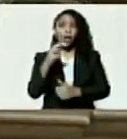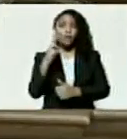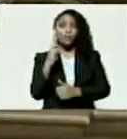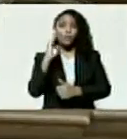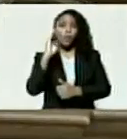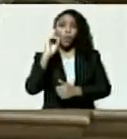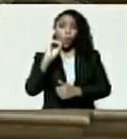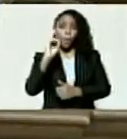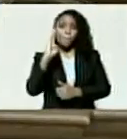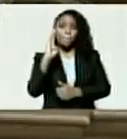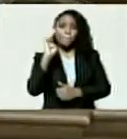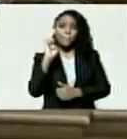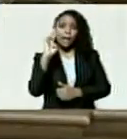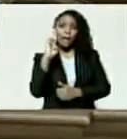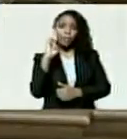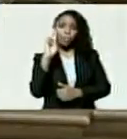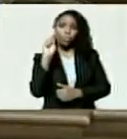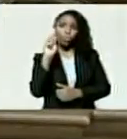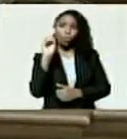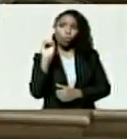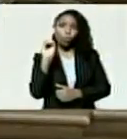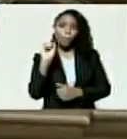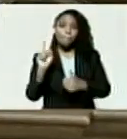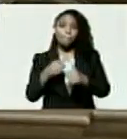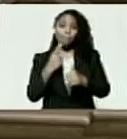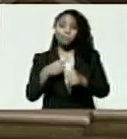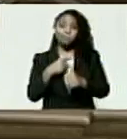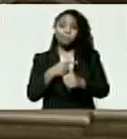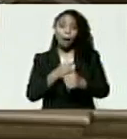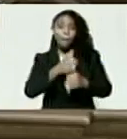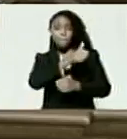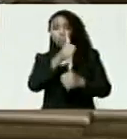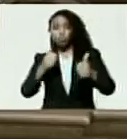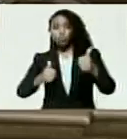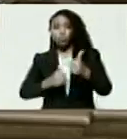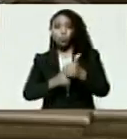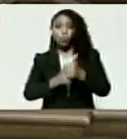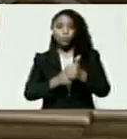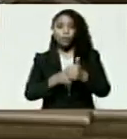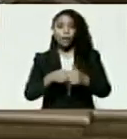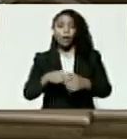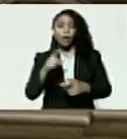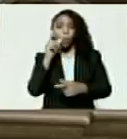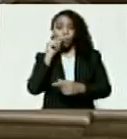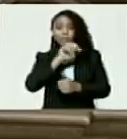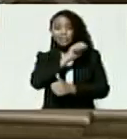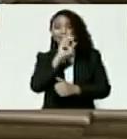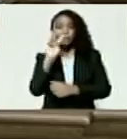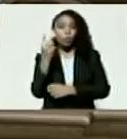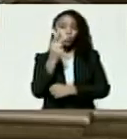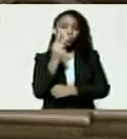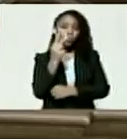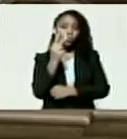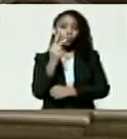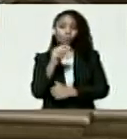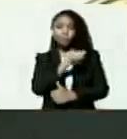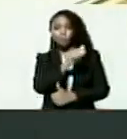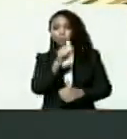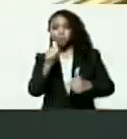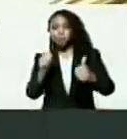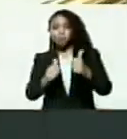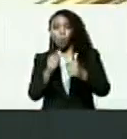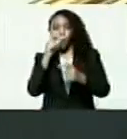Herrera. Primer suplente, Conrado Ramón Pérez Briceño, segundo suplente, León Antonio Arismendi Anuel.